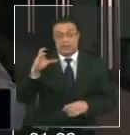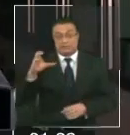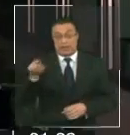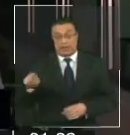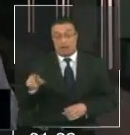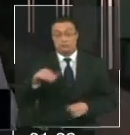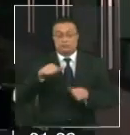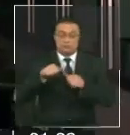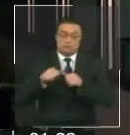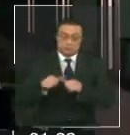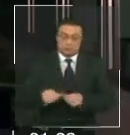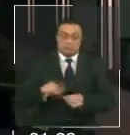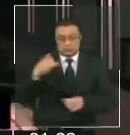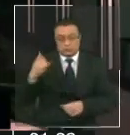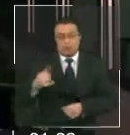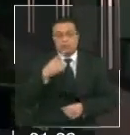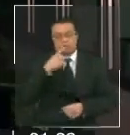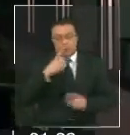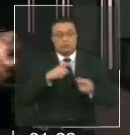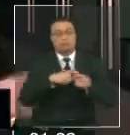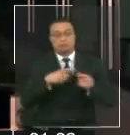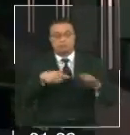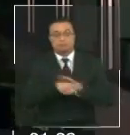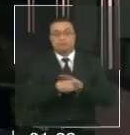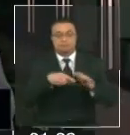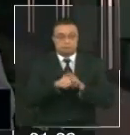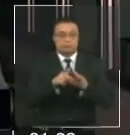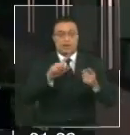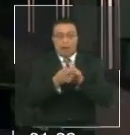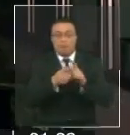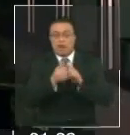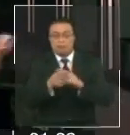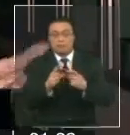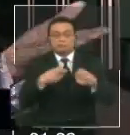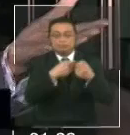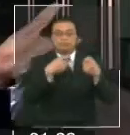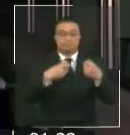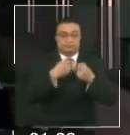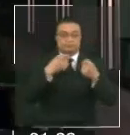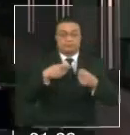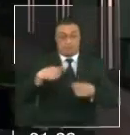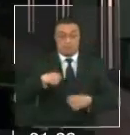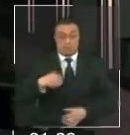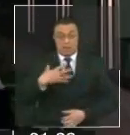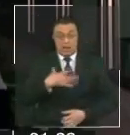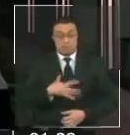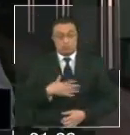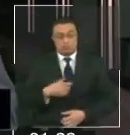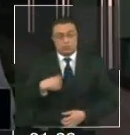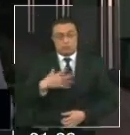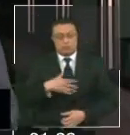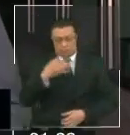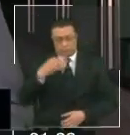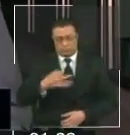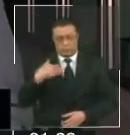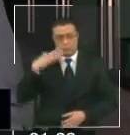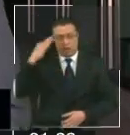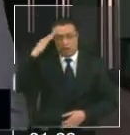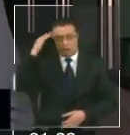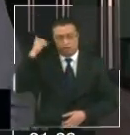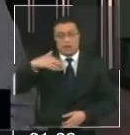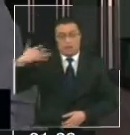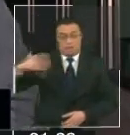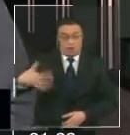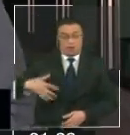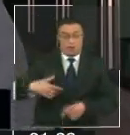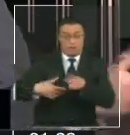la permanente necesidad de estar disintiendo, introduciendo matices, etc. Ahora, a mí me gustaría, y lo digo con la plena conciencia del rol